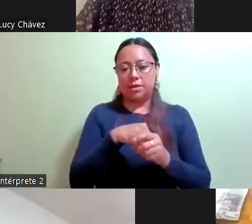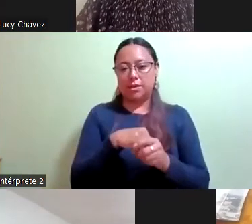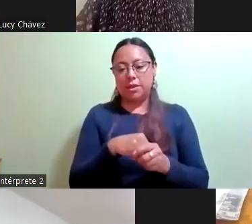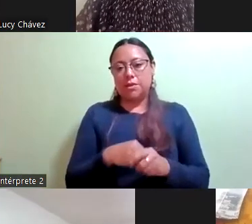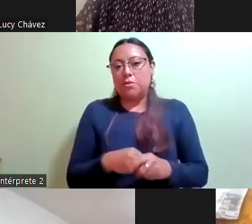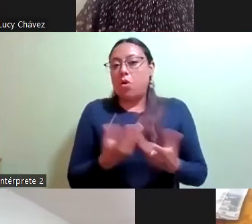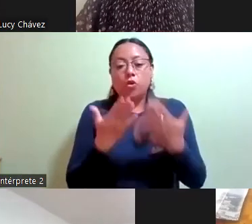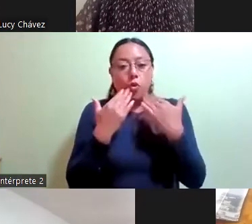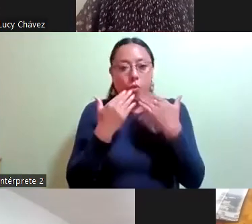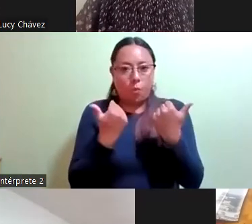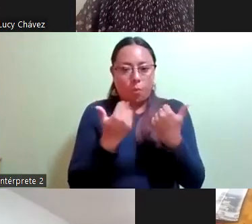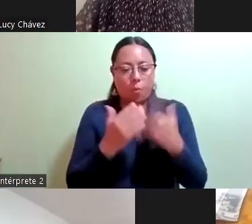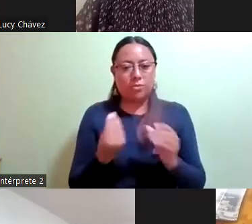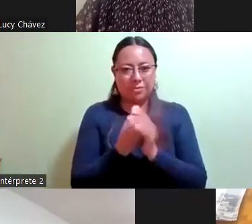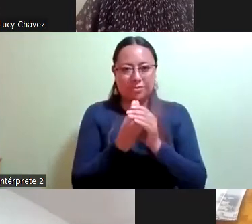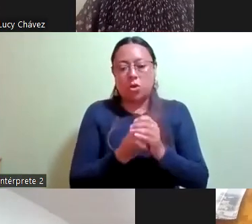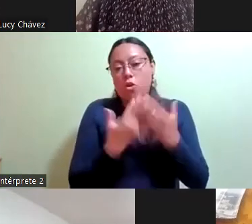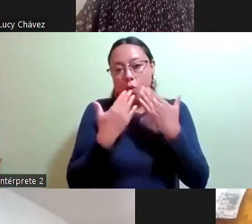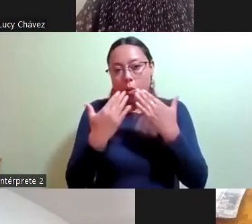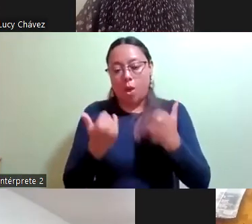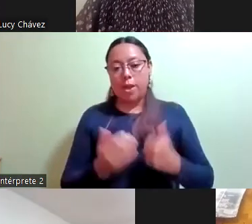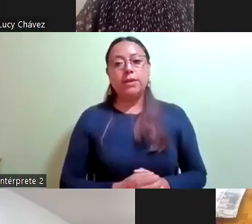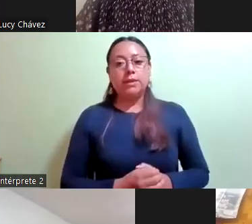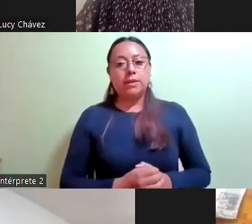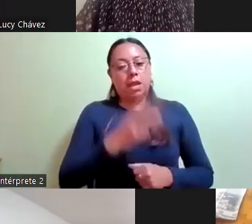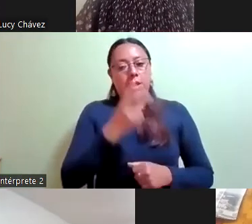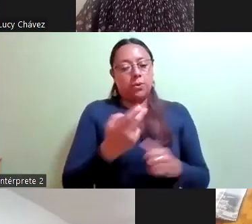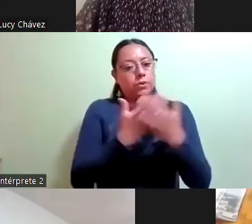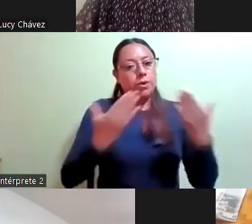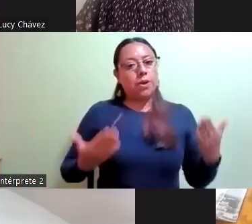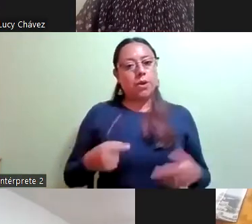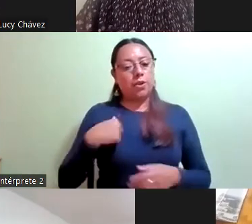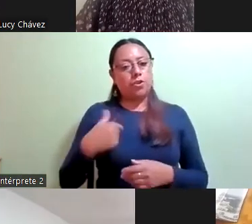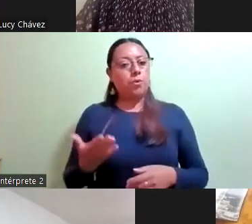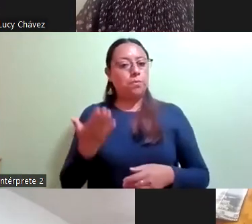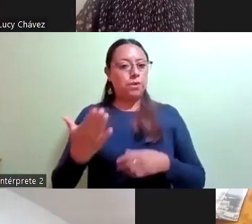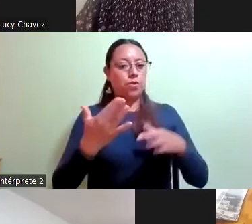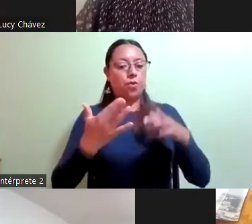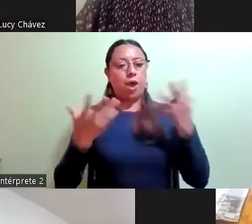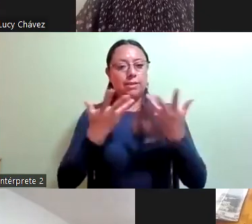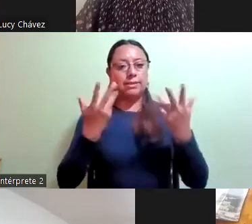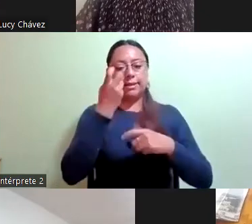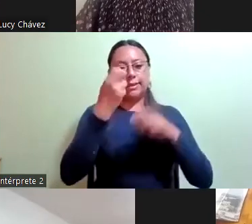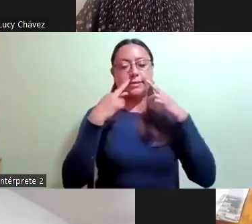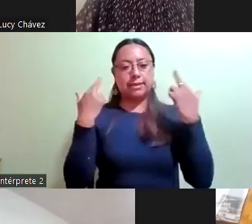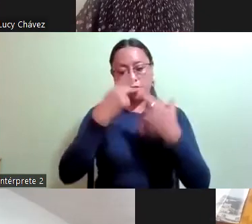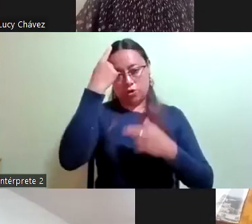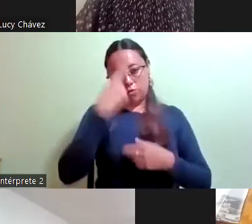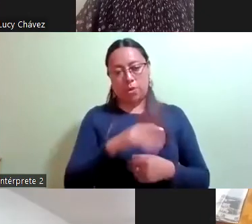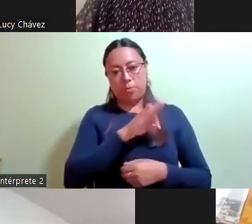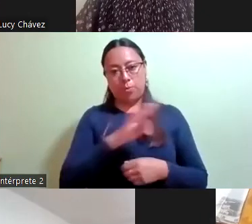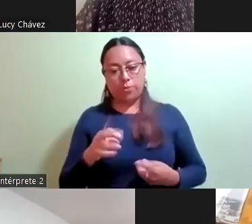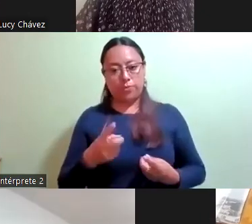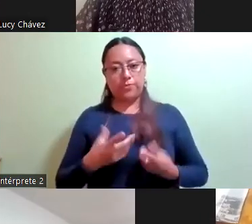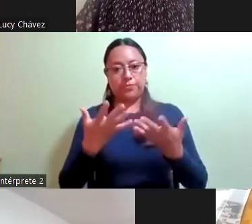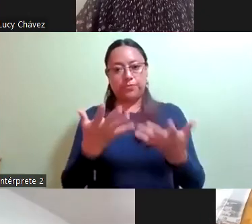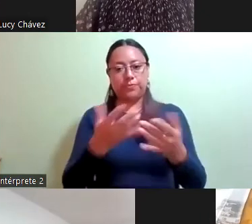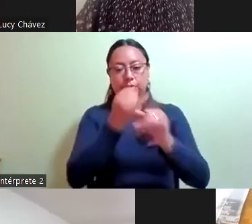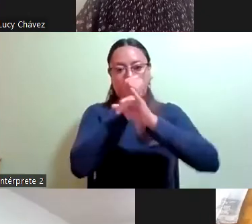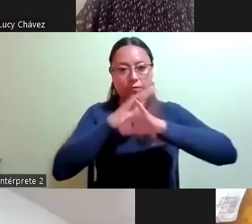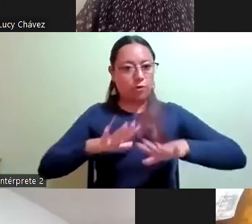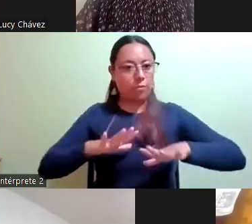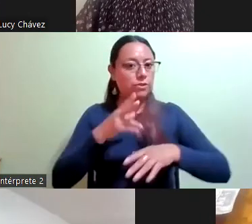lo que he solicitado la realización de esta sesión de comité para declarar formalmente la inexistencia de la información